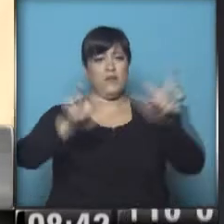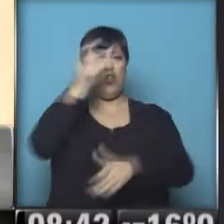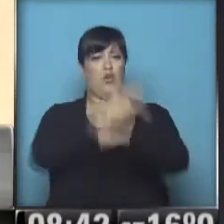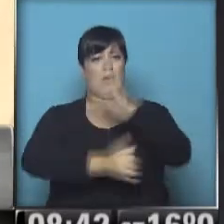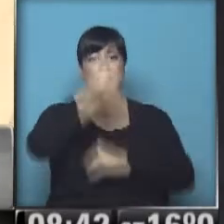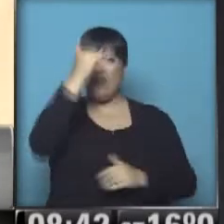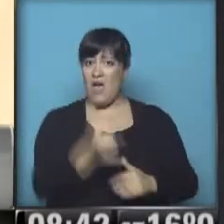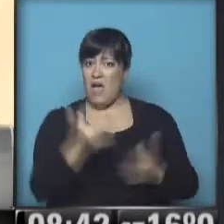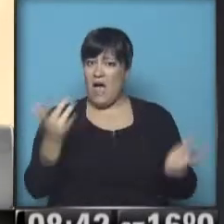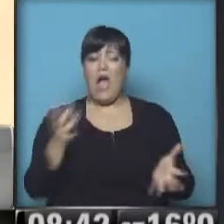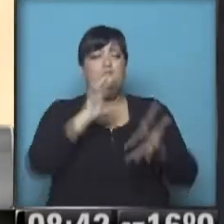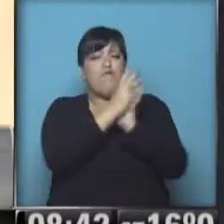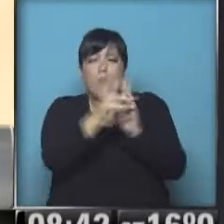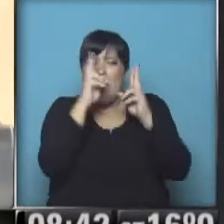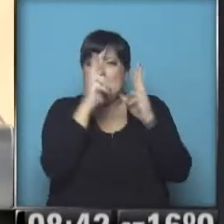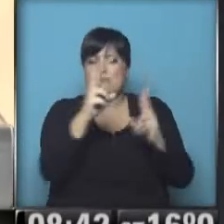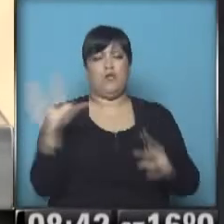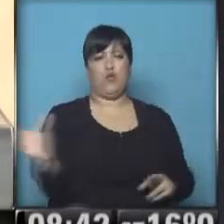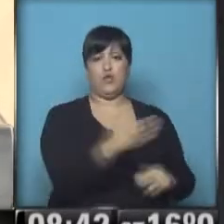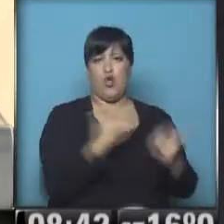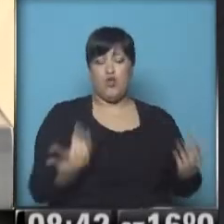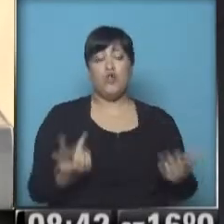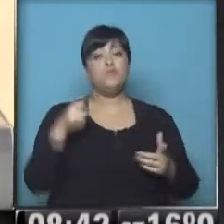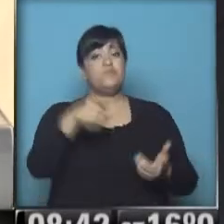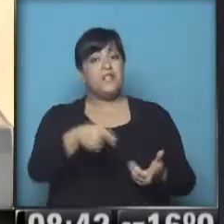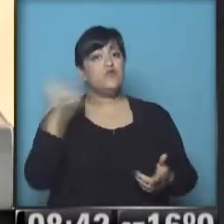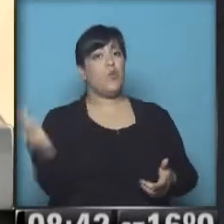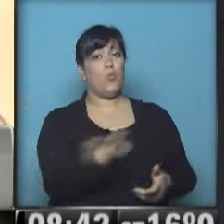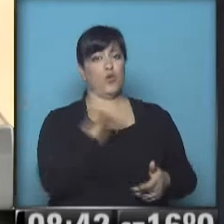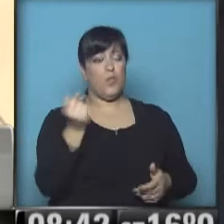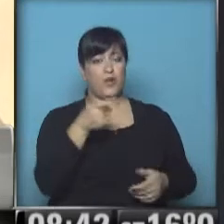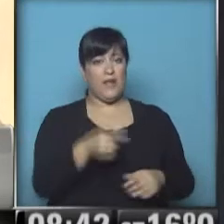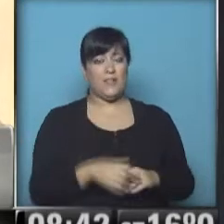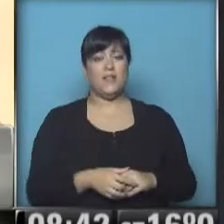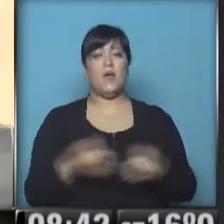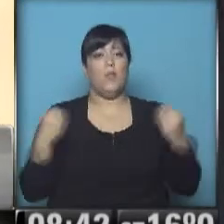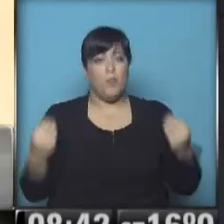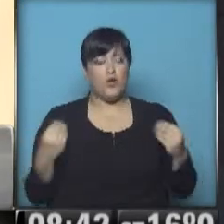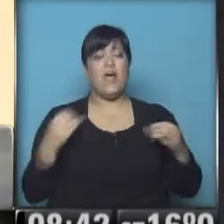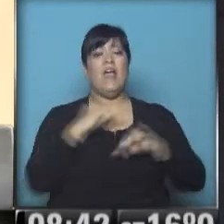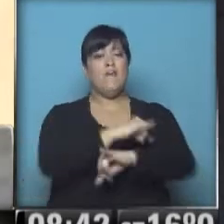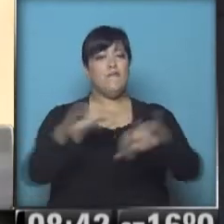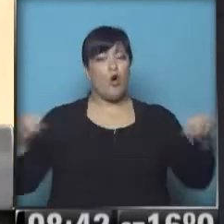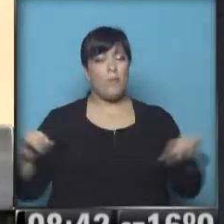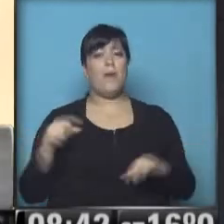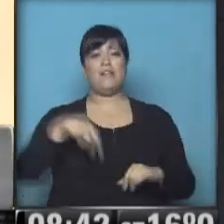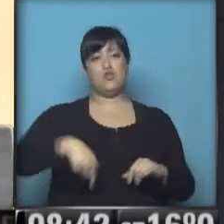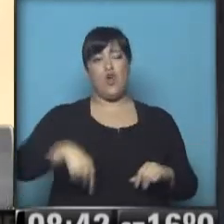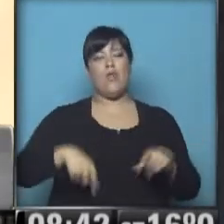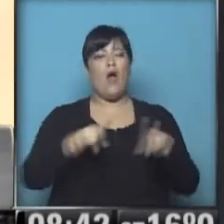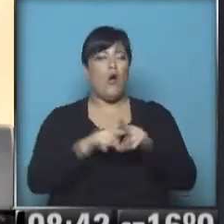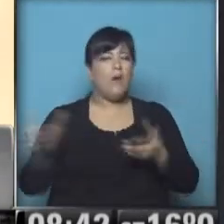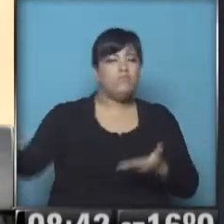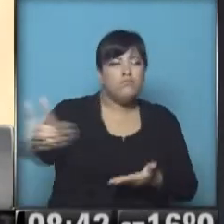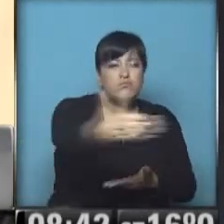de la manera más fiel posible. En este sentido es muy importante porque la información que tratamos de recabar